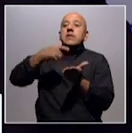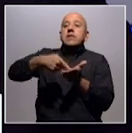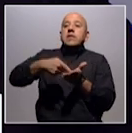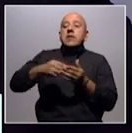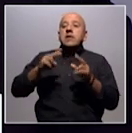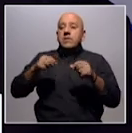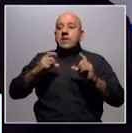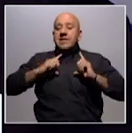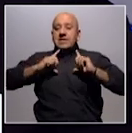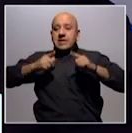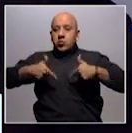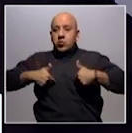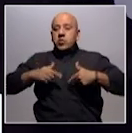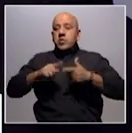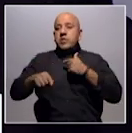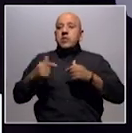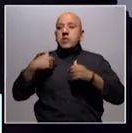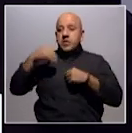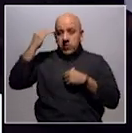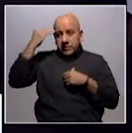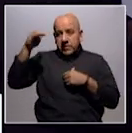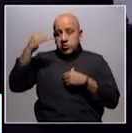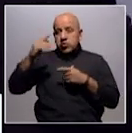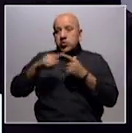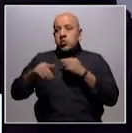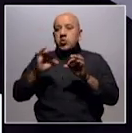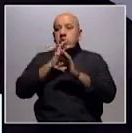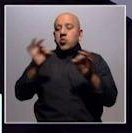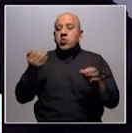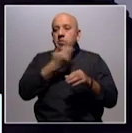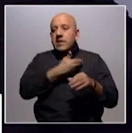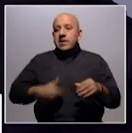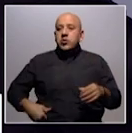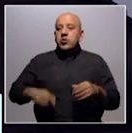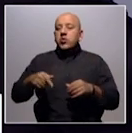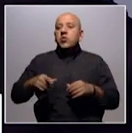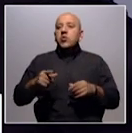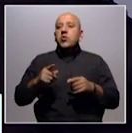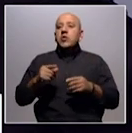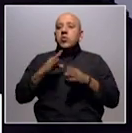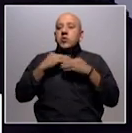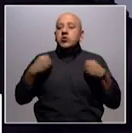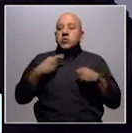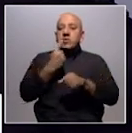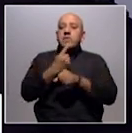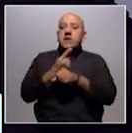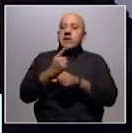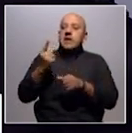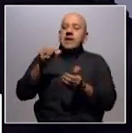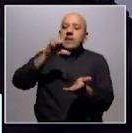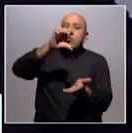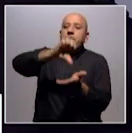licenciatura que es el profesor de educación veo el maestro de escuela primaria pero en los países más avanzados en